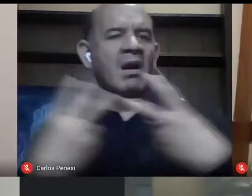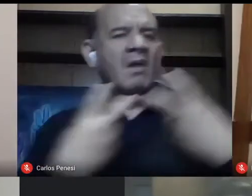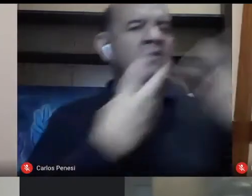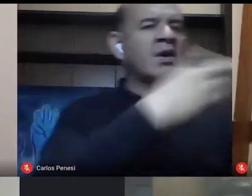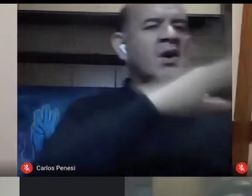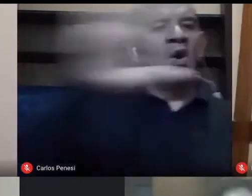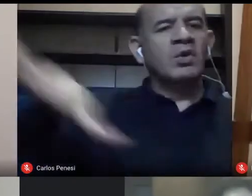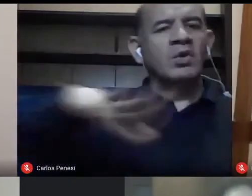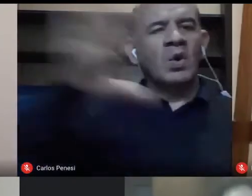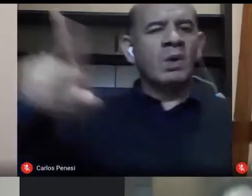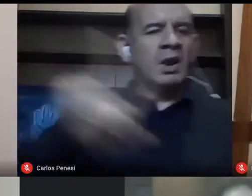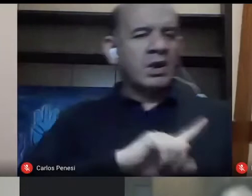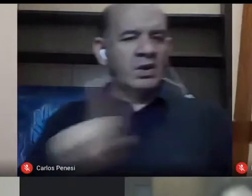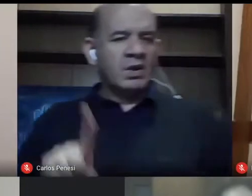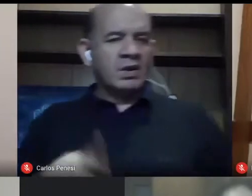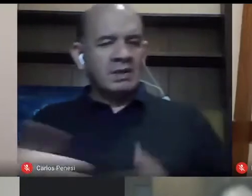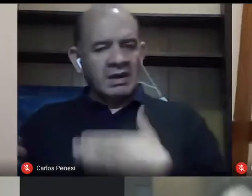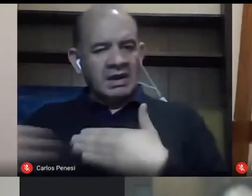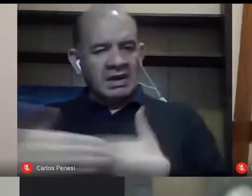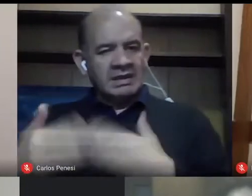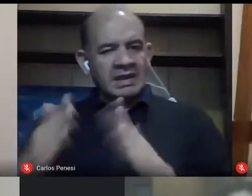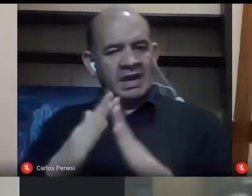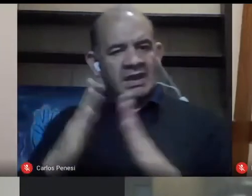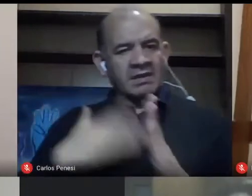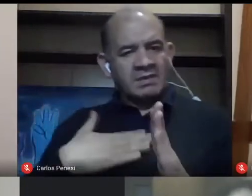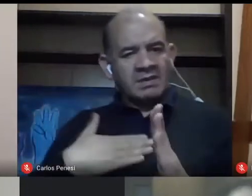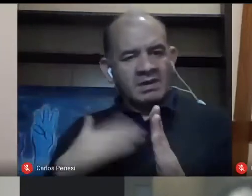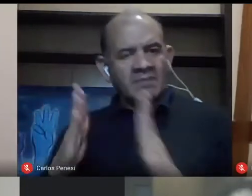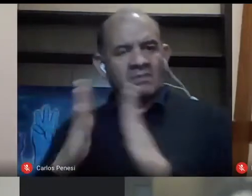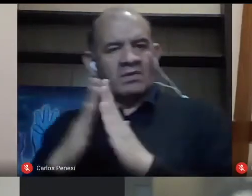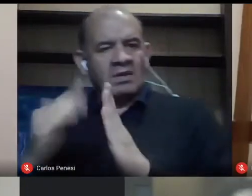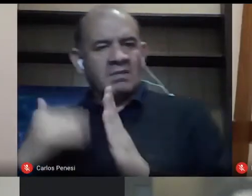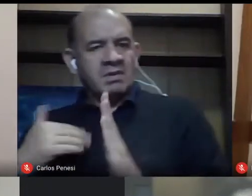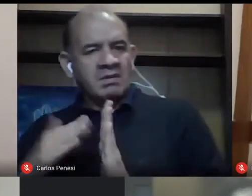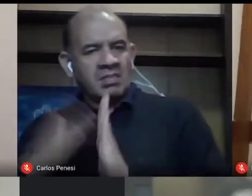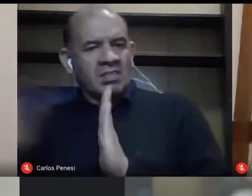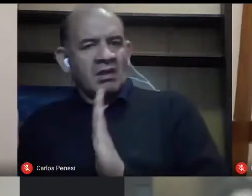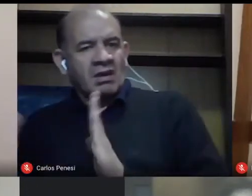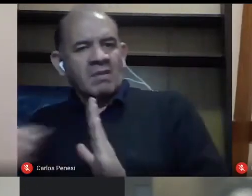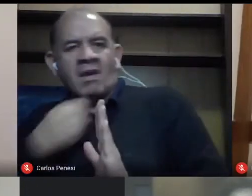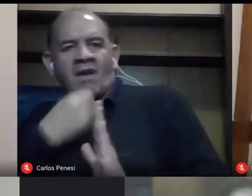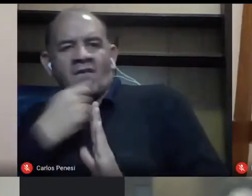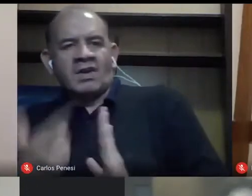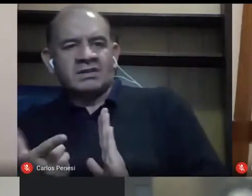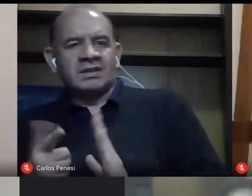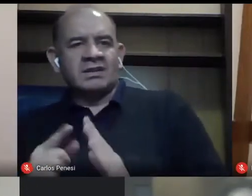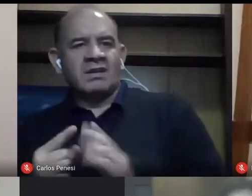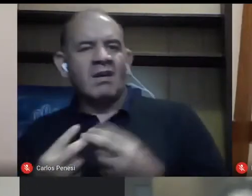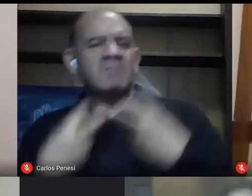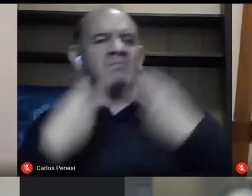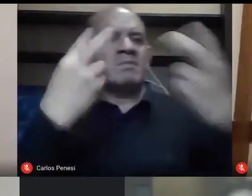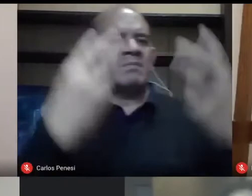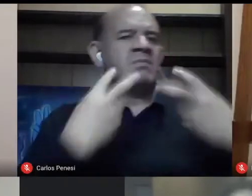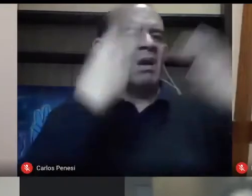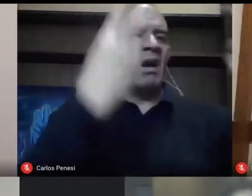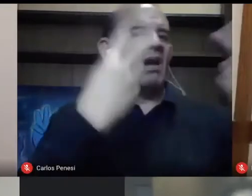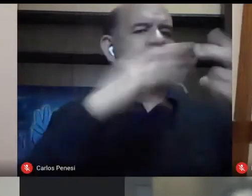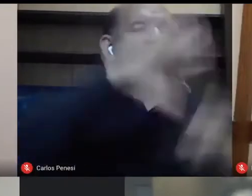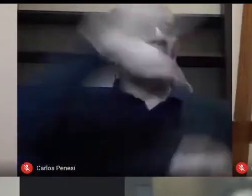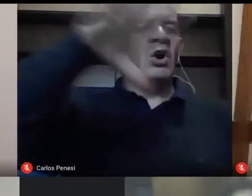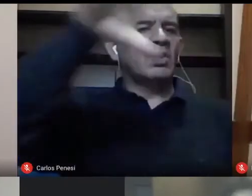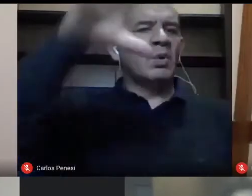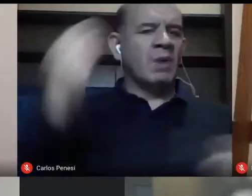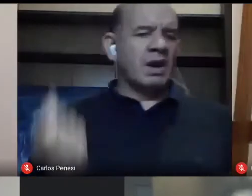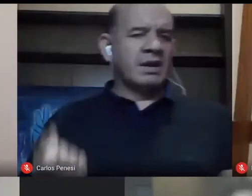lugar especial para buscar ese libro, porque justamente una de las cuestiones más